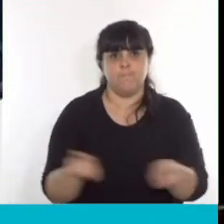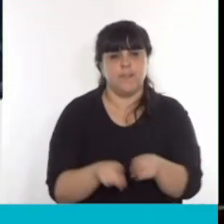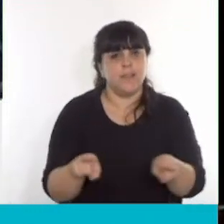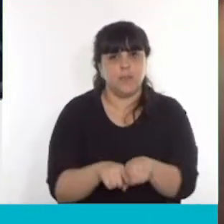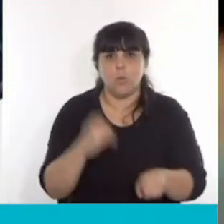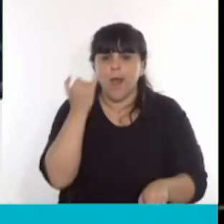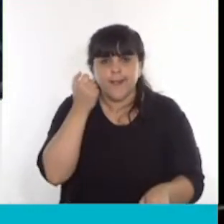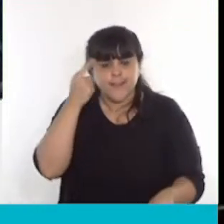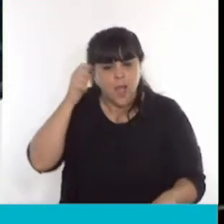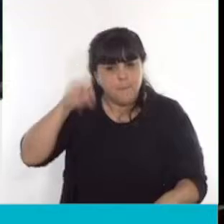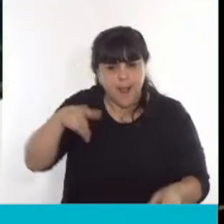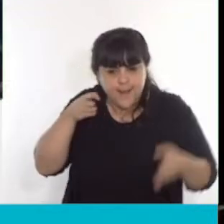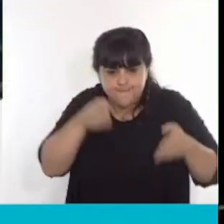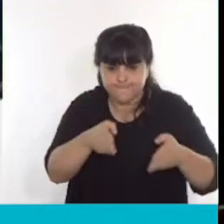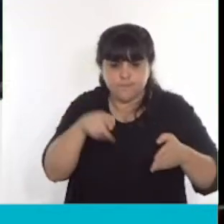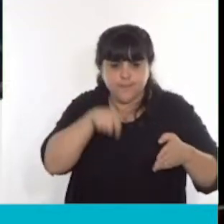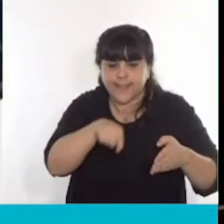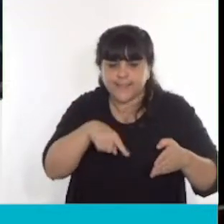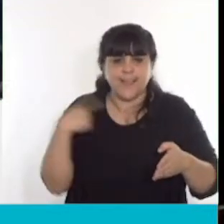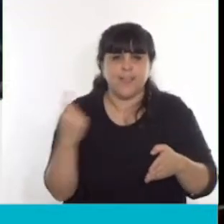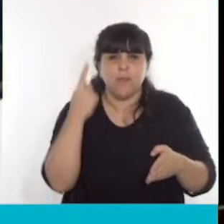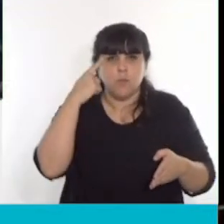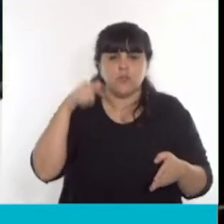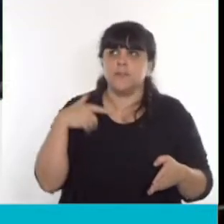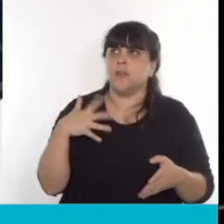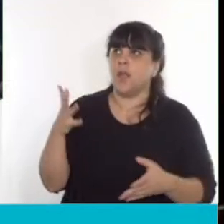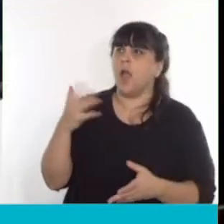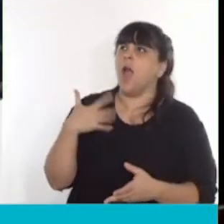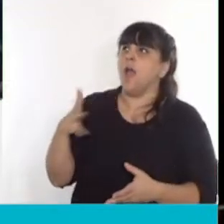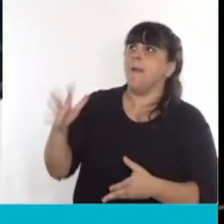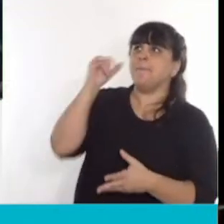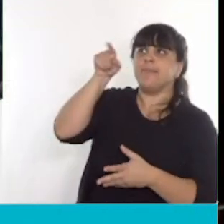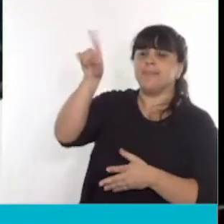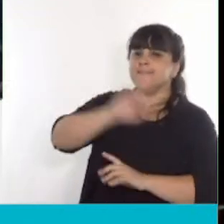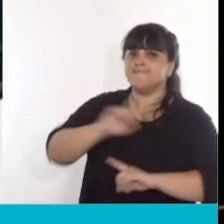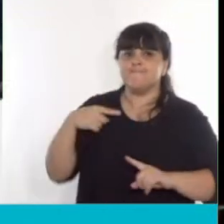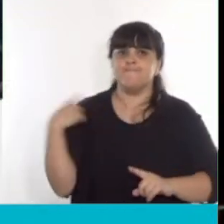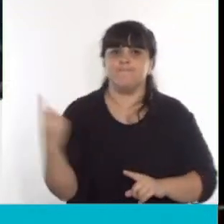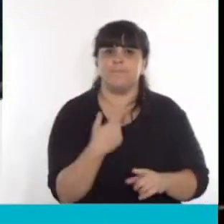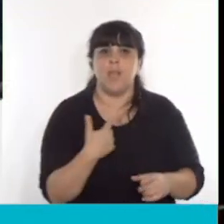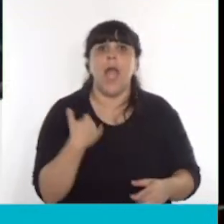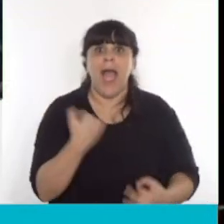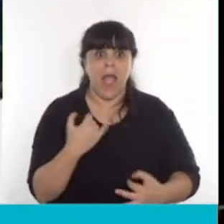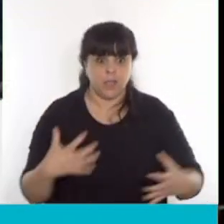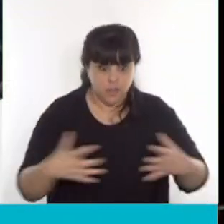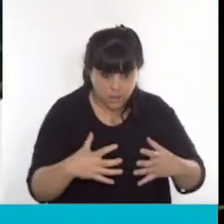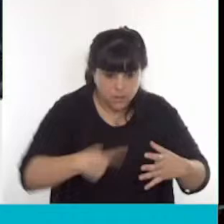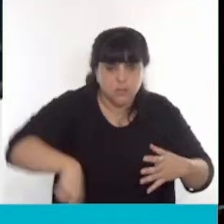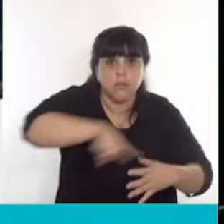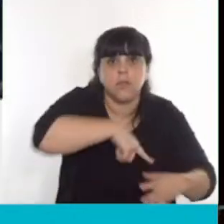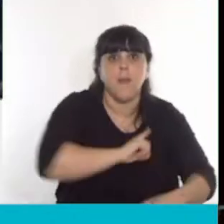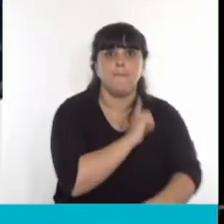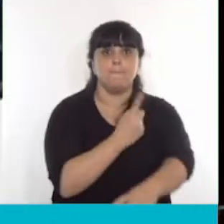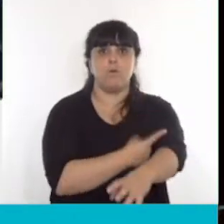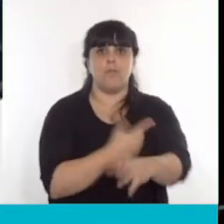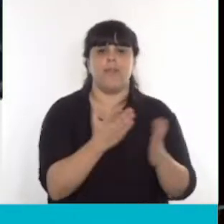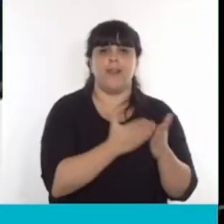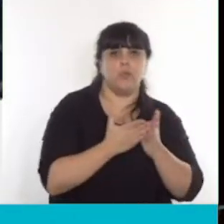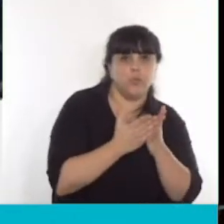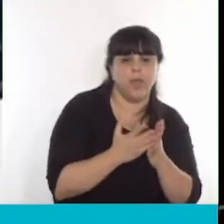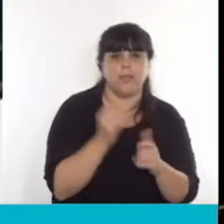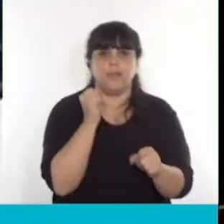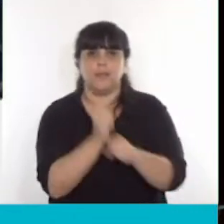esa conclusión tiene que ver con el poder que tienen cuando se unen estudiantes, trabajadores y con